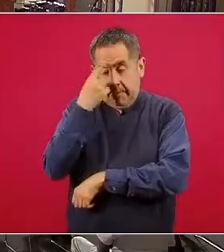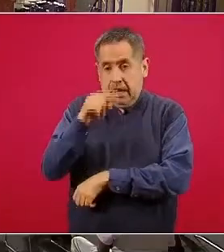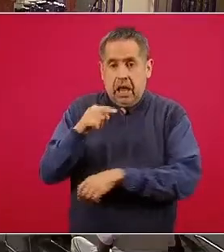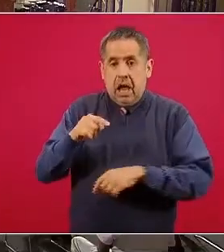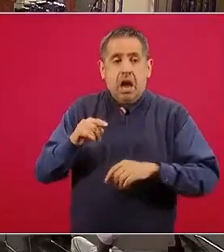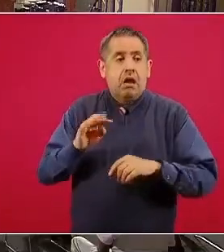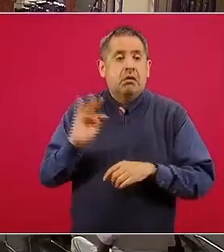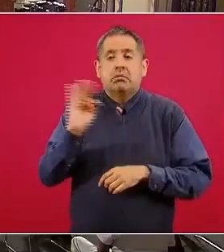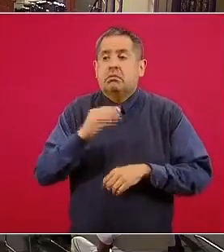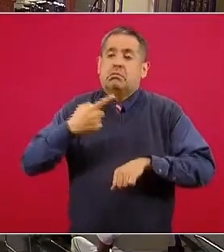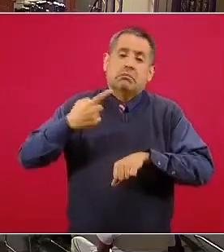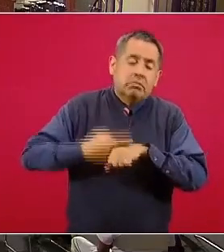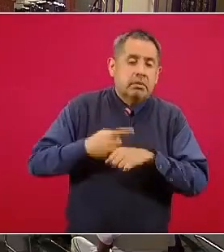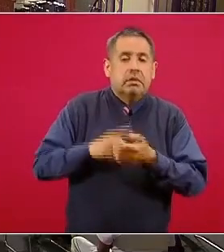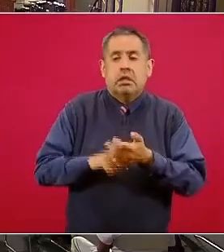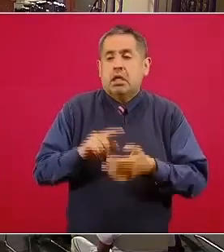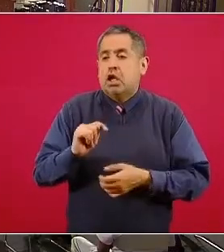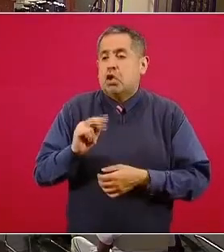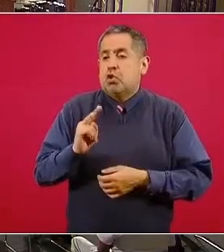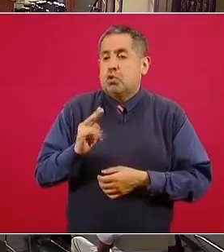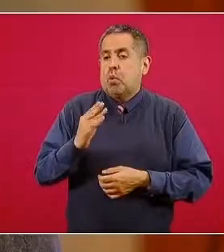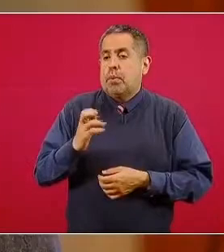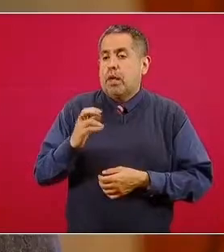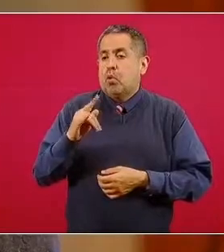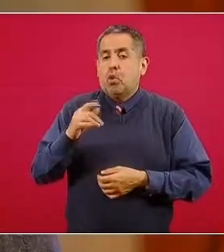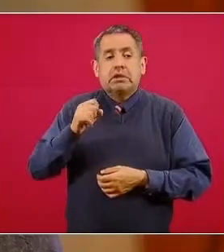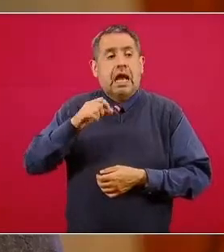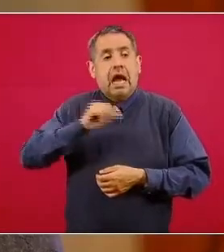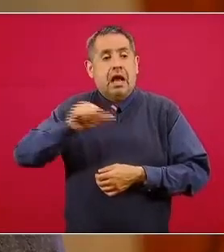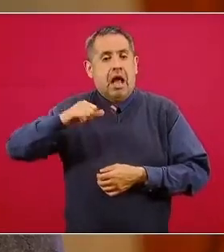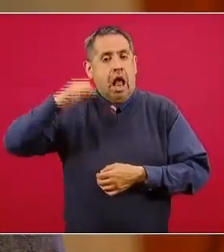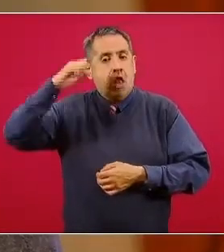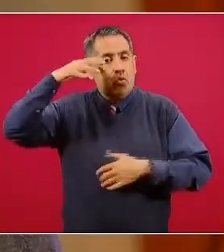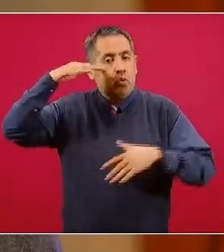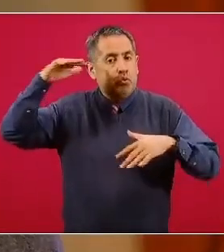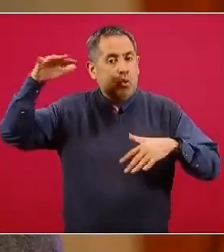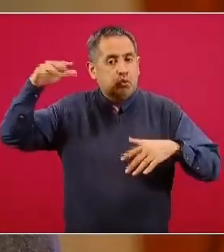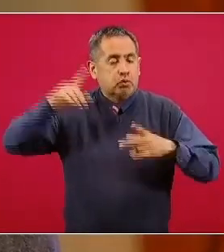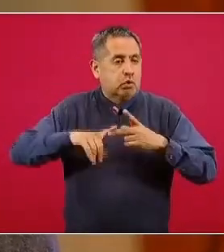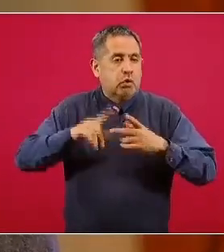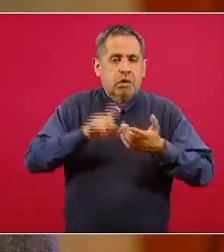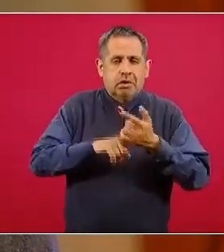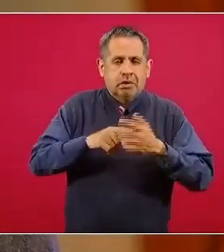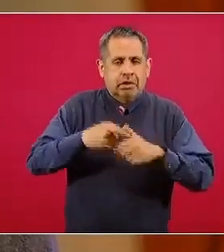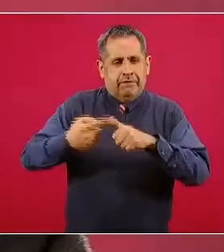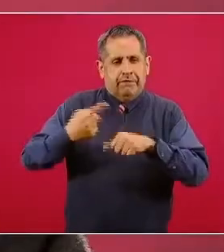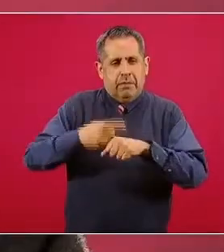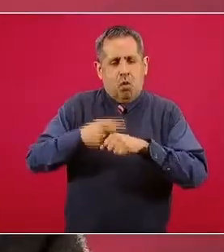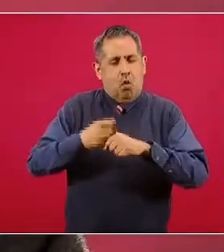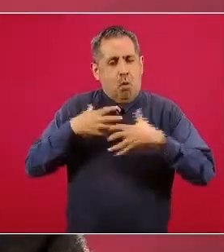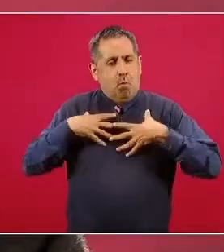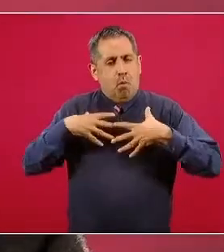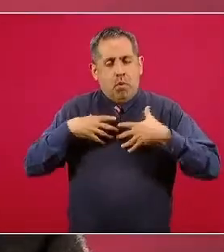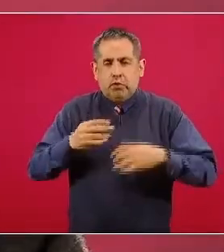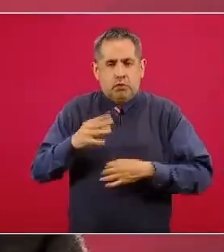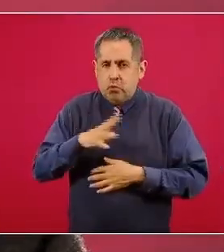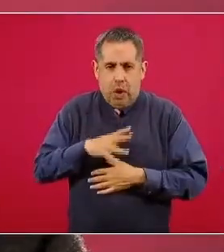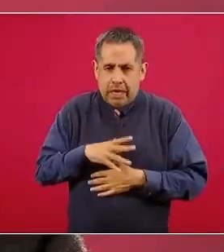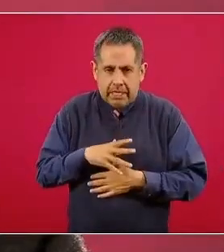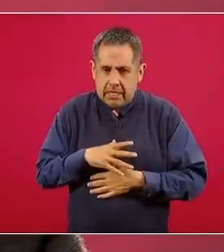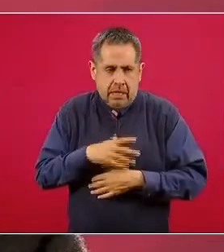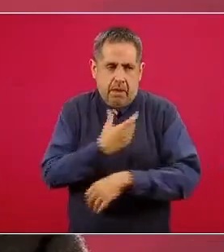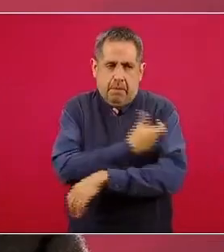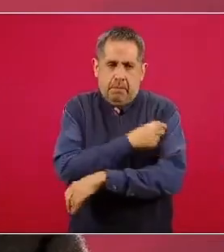del riesgo de tuberculosis de la persona adulta ni de la forma pulmonar, que es la forma más frecuente. Y tiene que